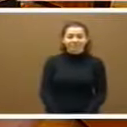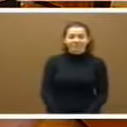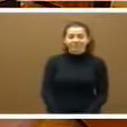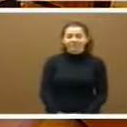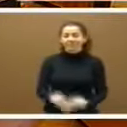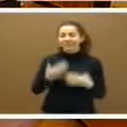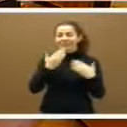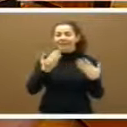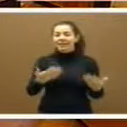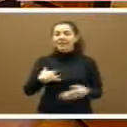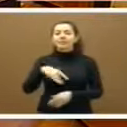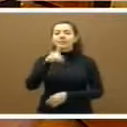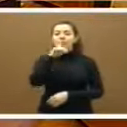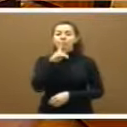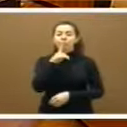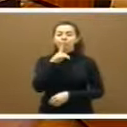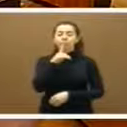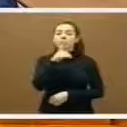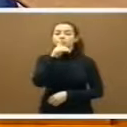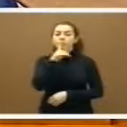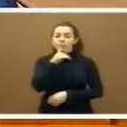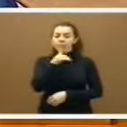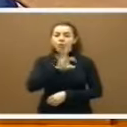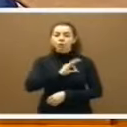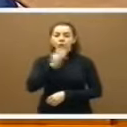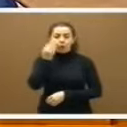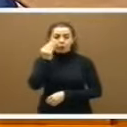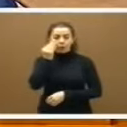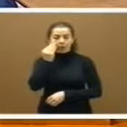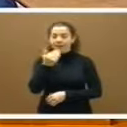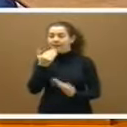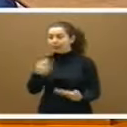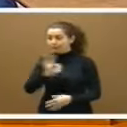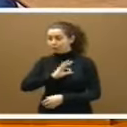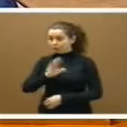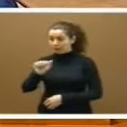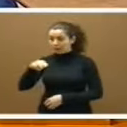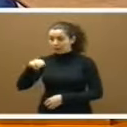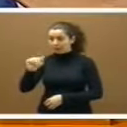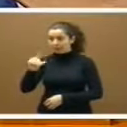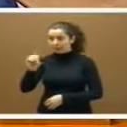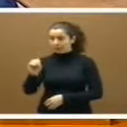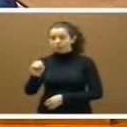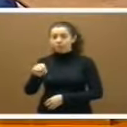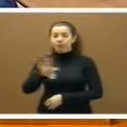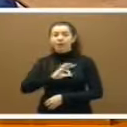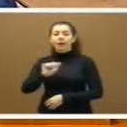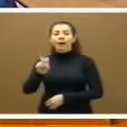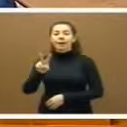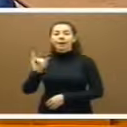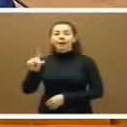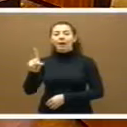Muchas gracias. Silencio. Silencio, señora Tortonda. Muchas gracias, señor Amado. Señora Ávila, dispone del turno final de un minuto.